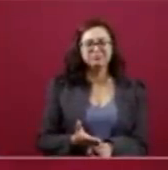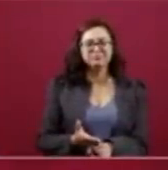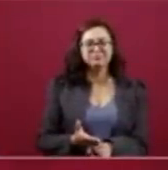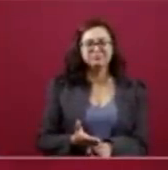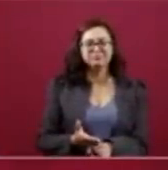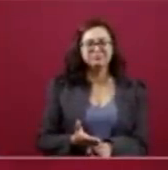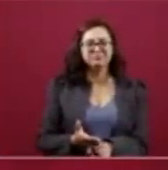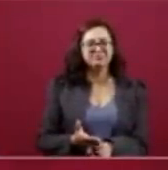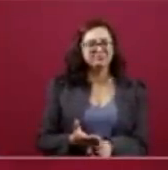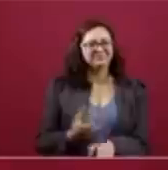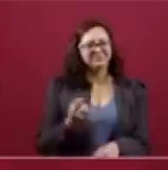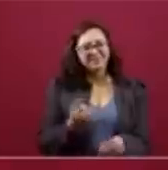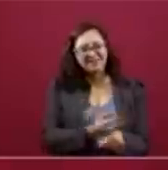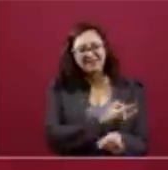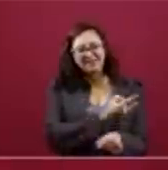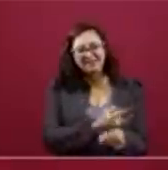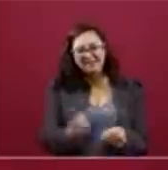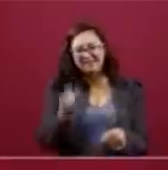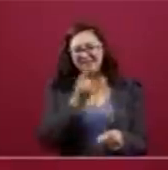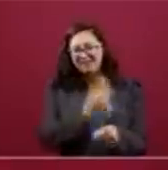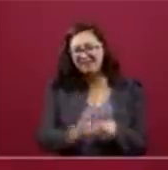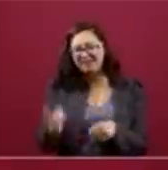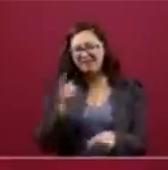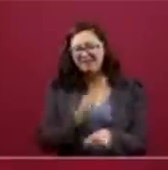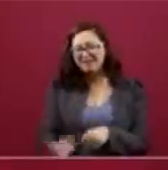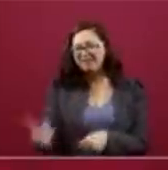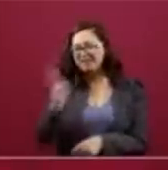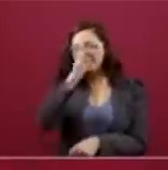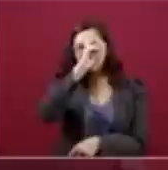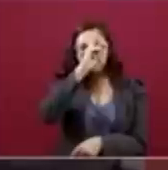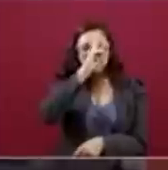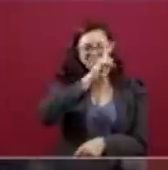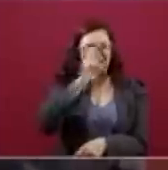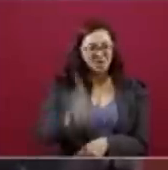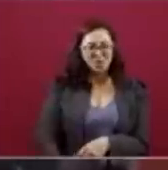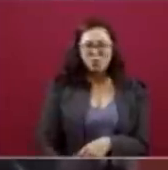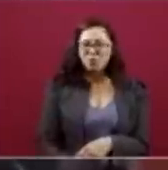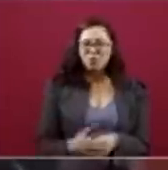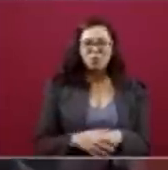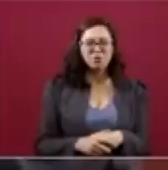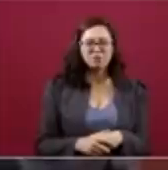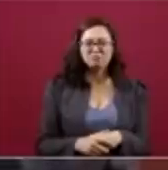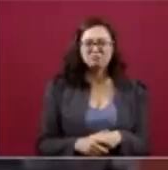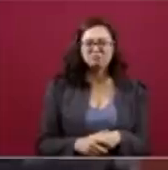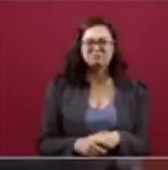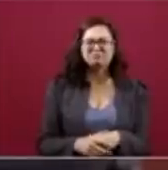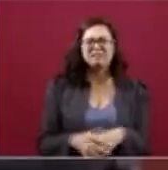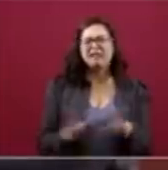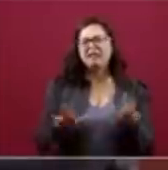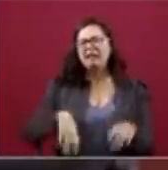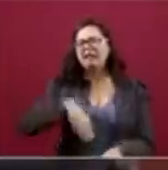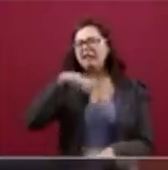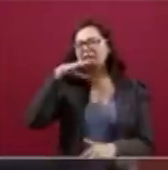de ineficiencia extrema, de no importarles.